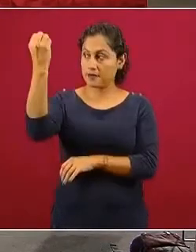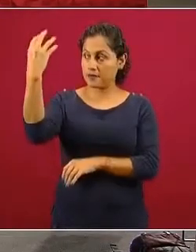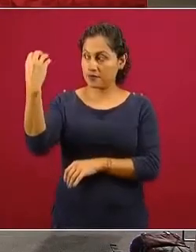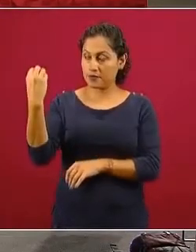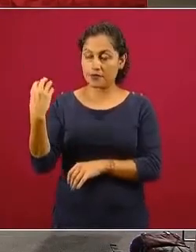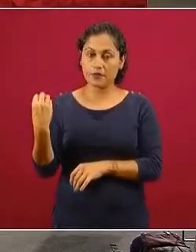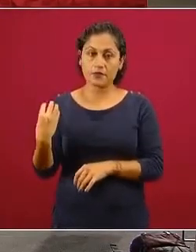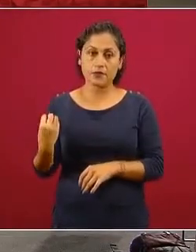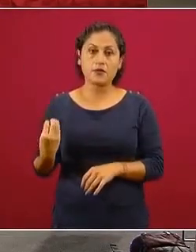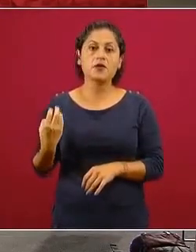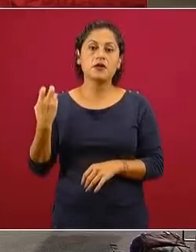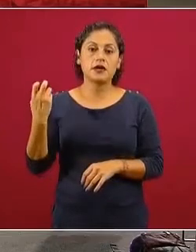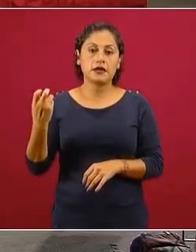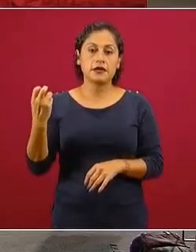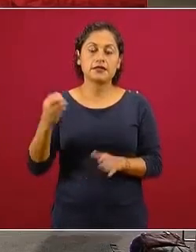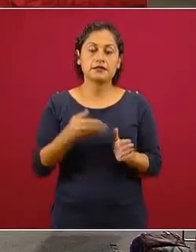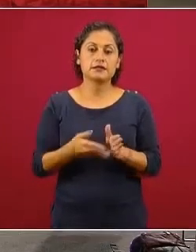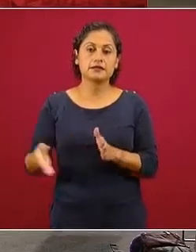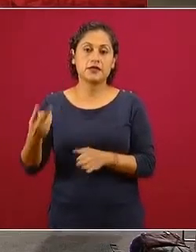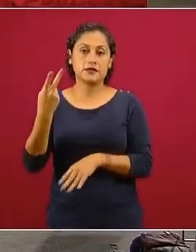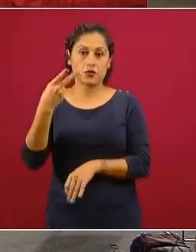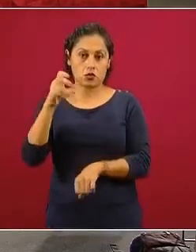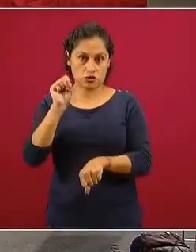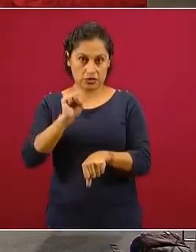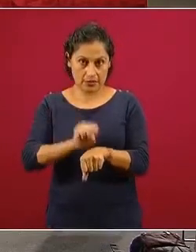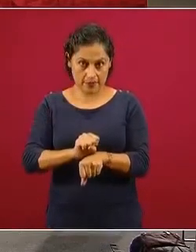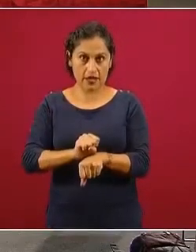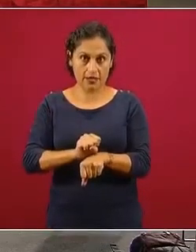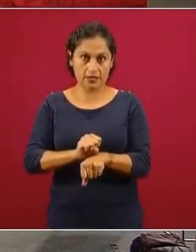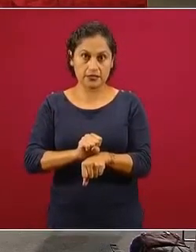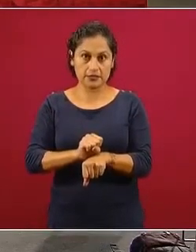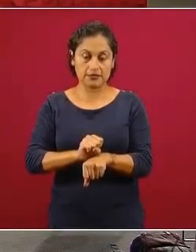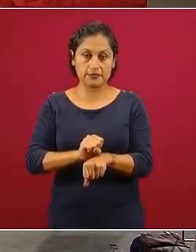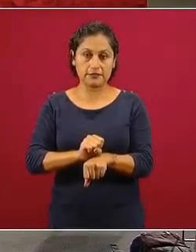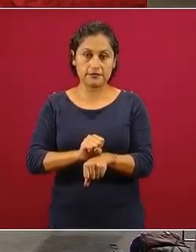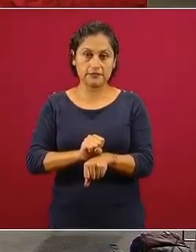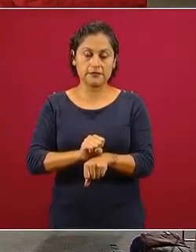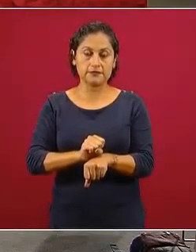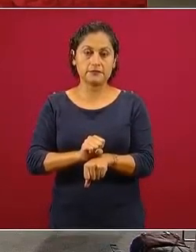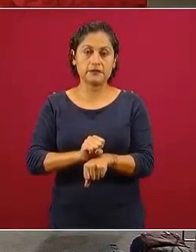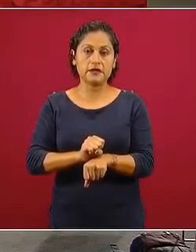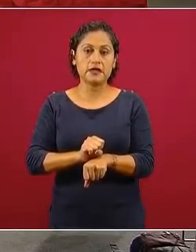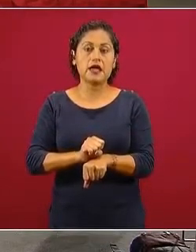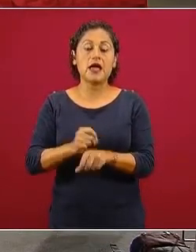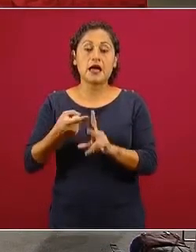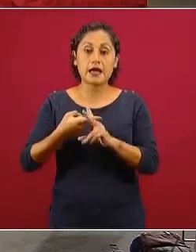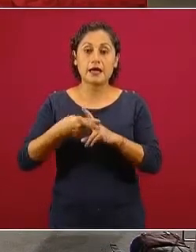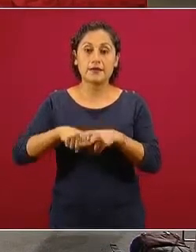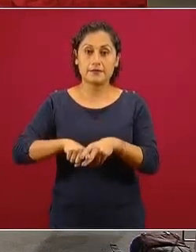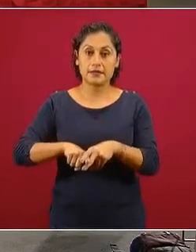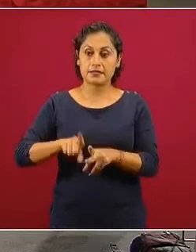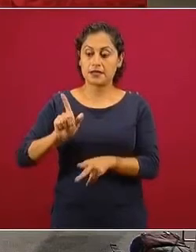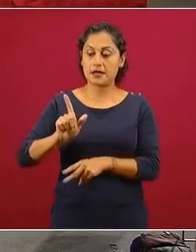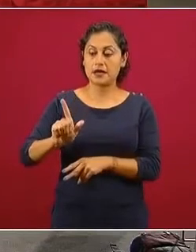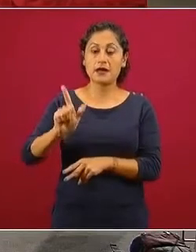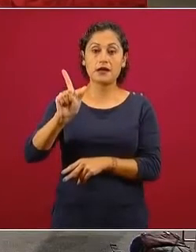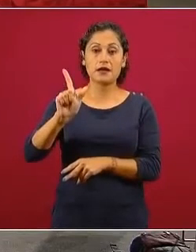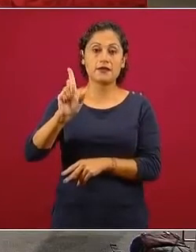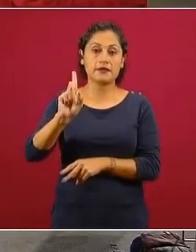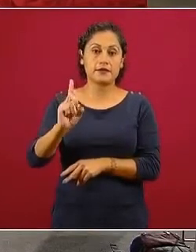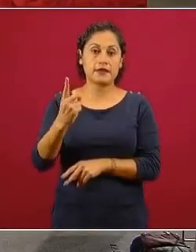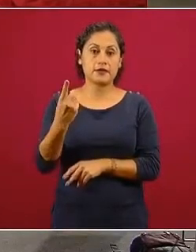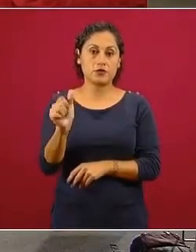de las próximas 2 semanas y el cual inicia a partir del próximo lunes 31 de